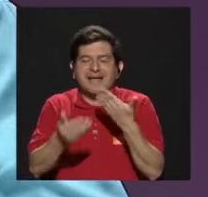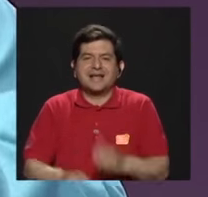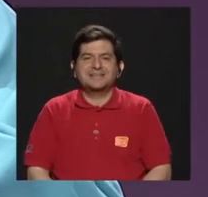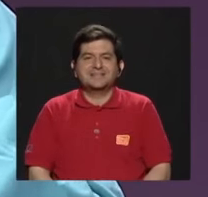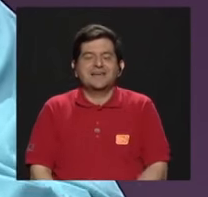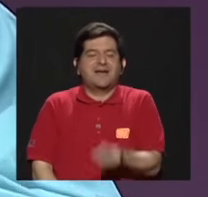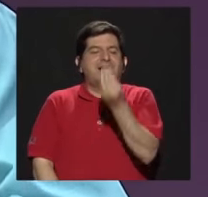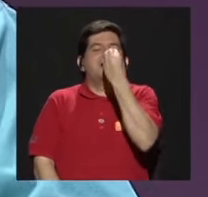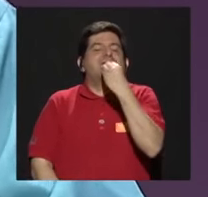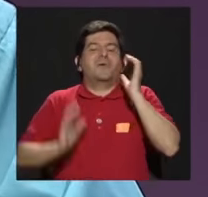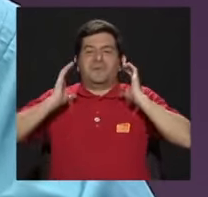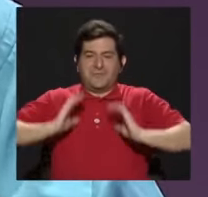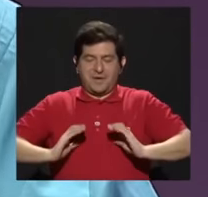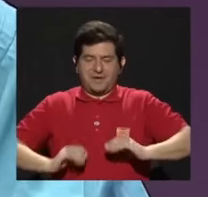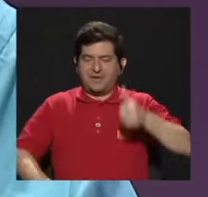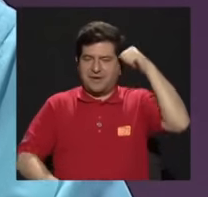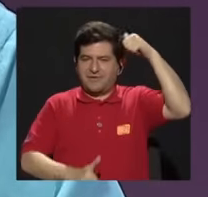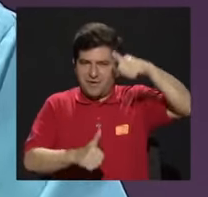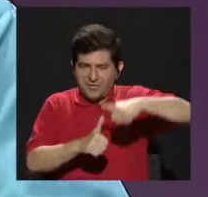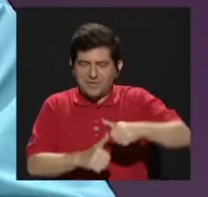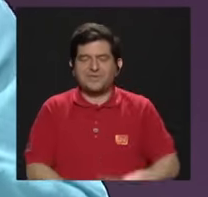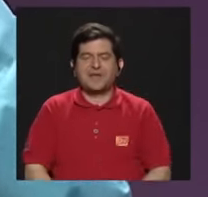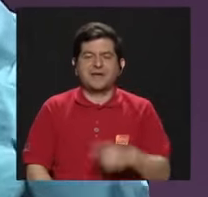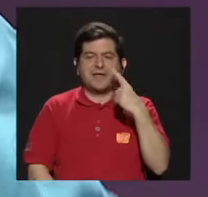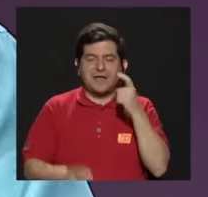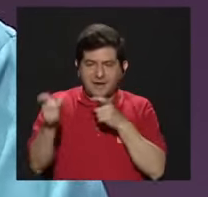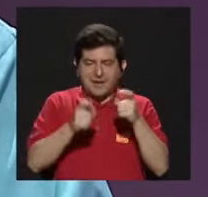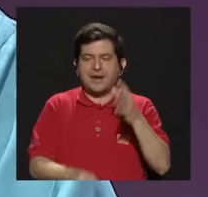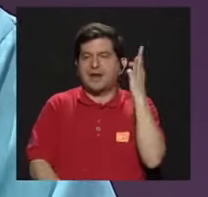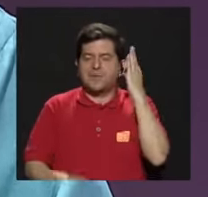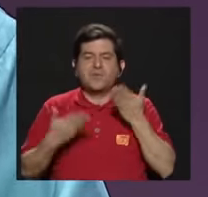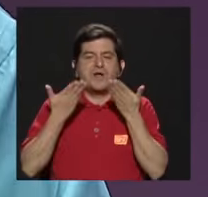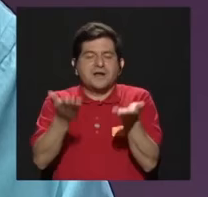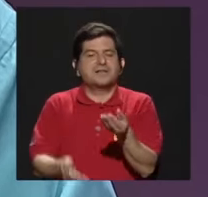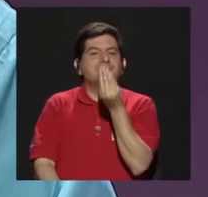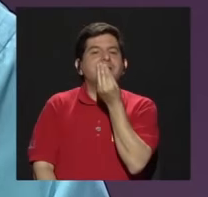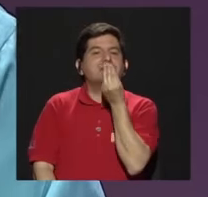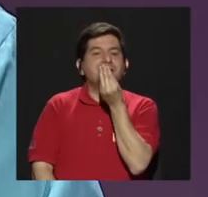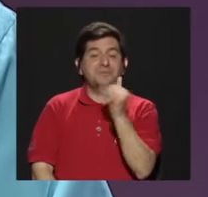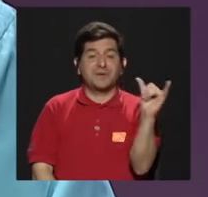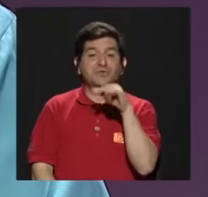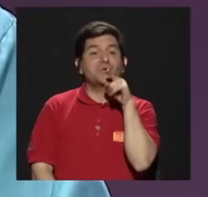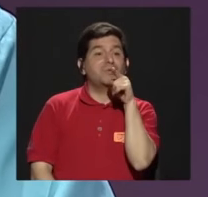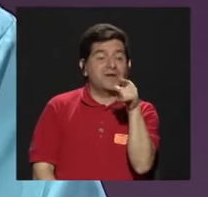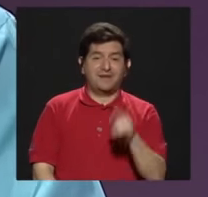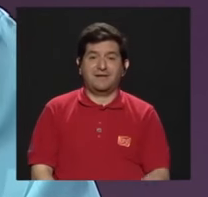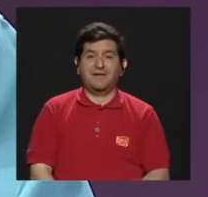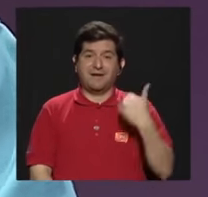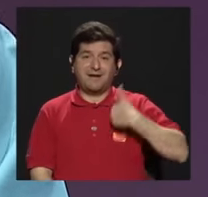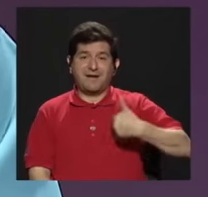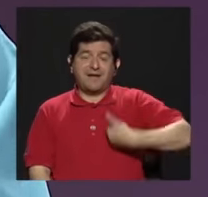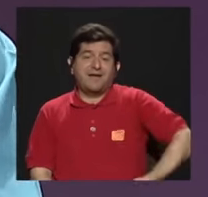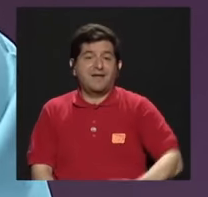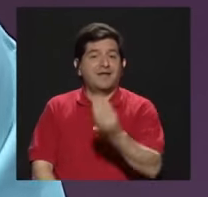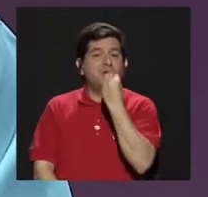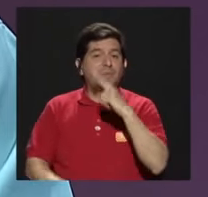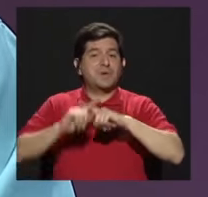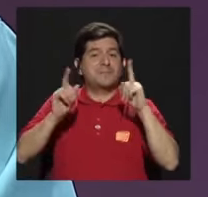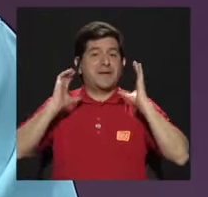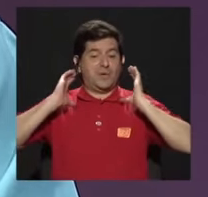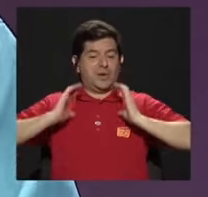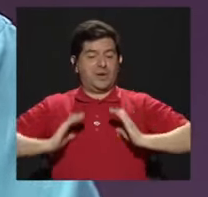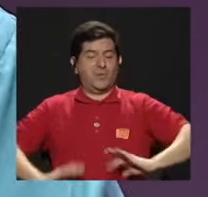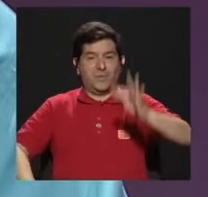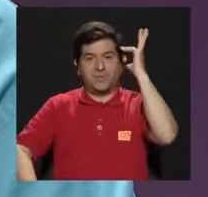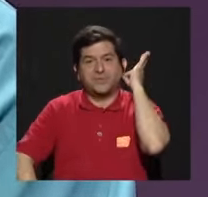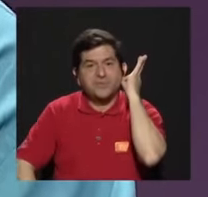comestible. Recordemos que el patriarcado, la mujer era la que daba de comer. Entonces aquí todavía sigue comiendo el hombre, pero es cuerpo los que